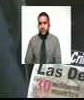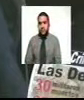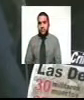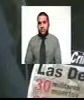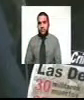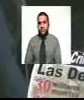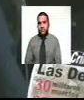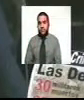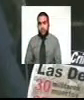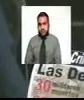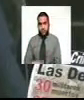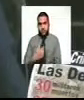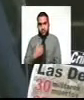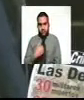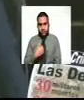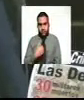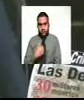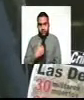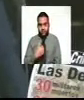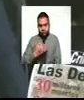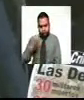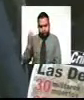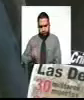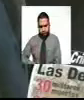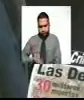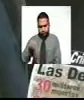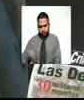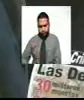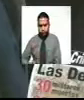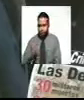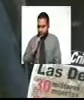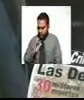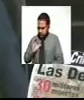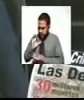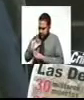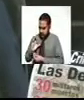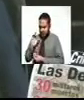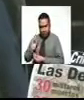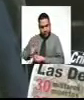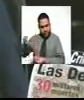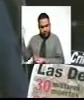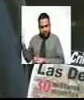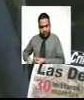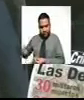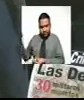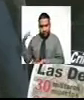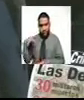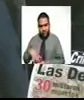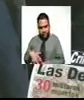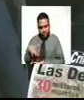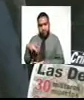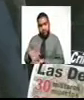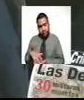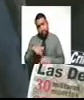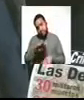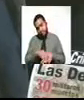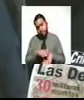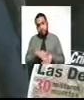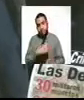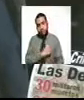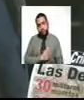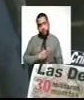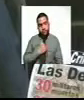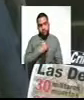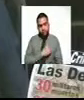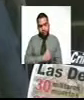Yo, como siempre, está aquí presente el Centro Democrático. Le voy a pedir algo con mucha tristeza, porque a